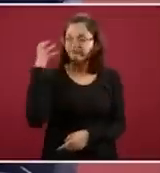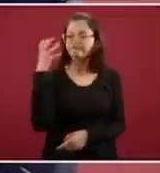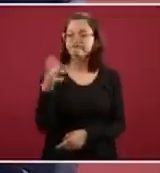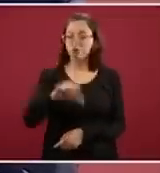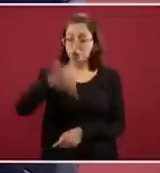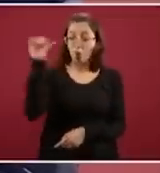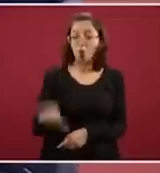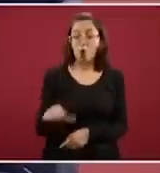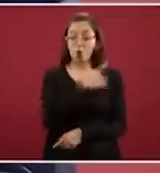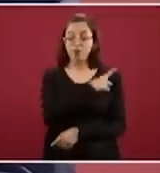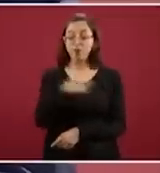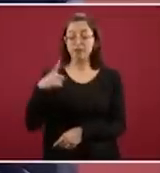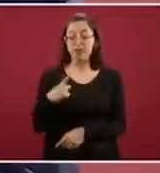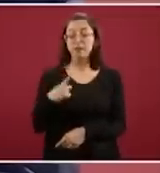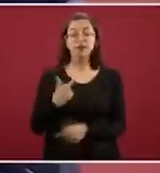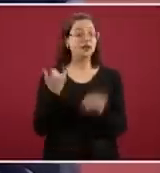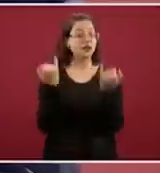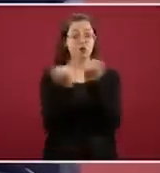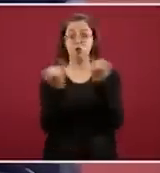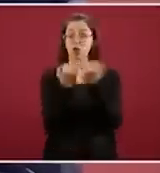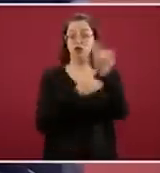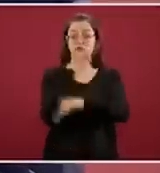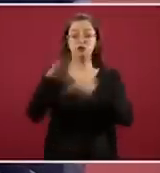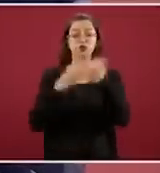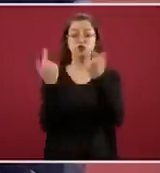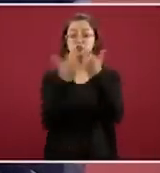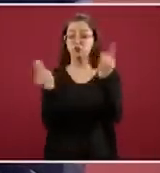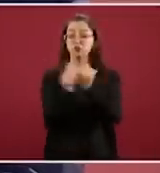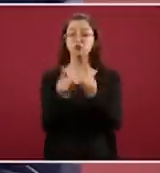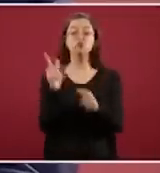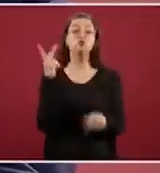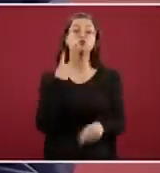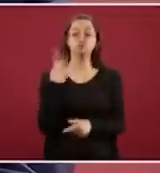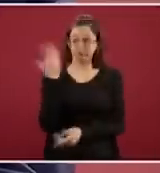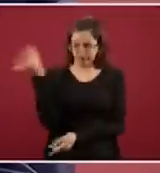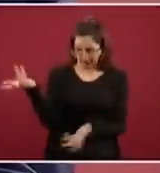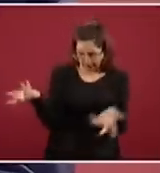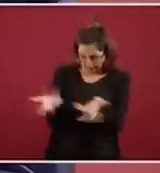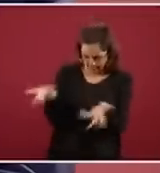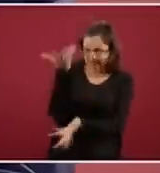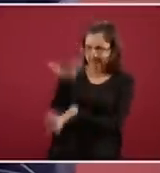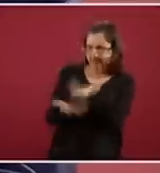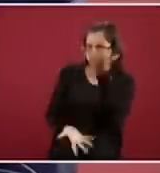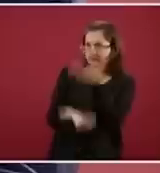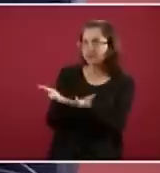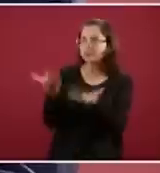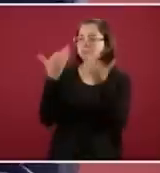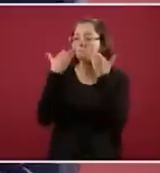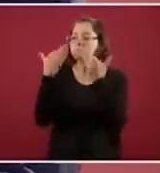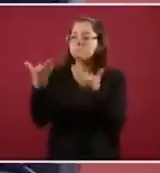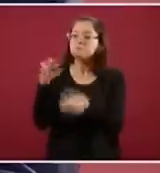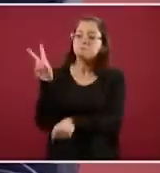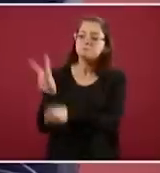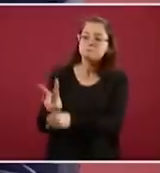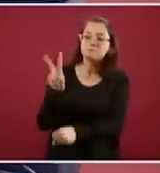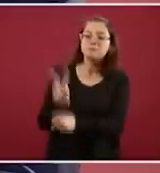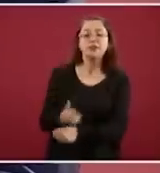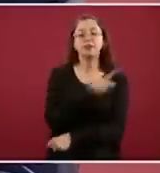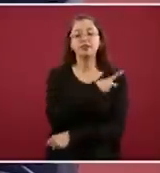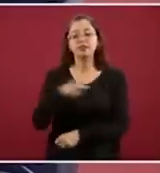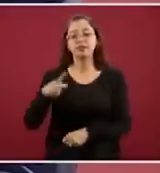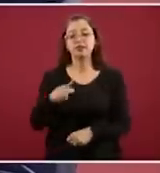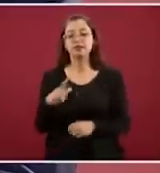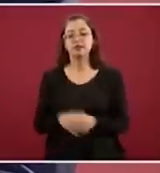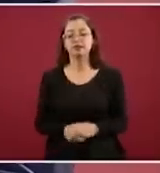¿sí? Y todos los partidos, y hay que estar pendiente sobre eso.